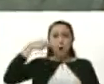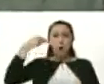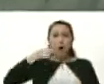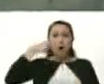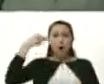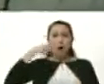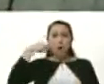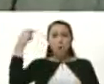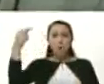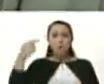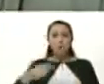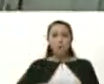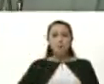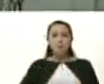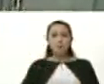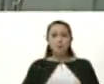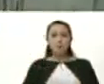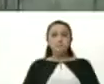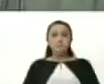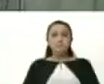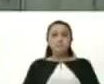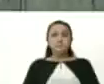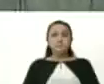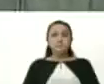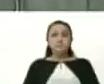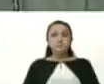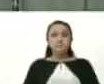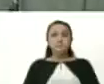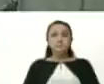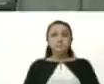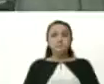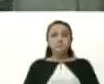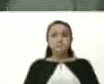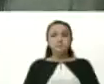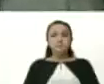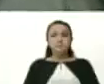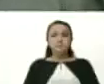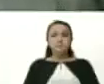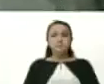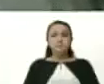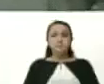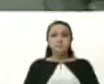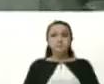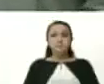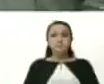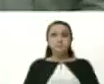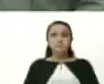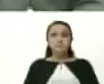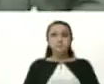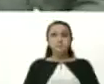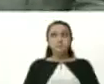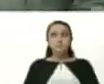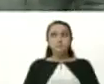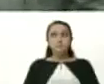una amarilla el sol de mayo, la franja